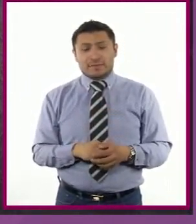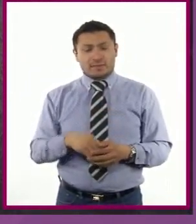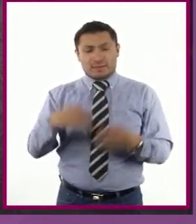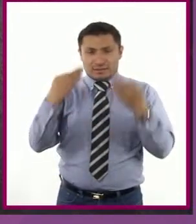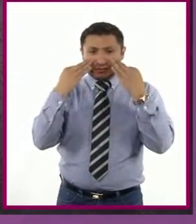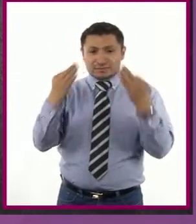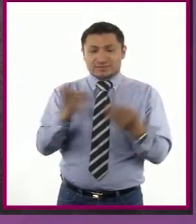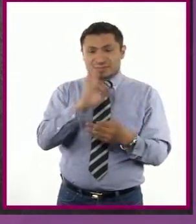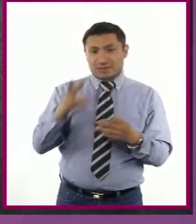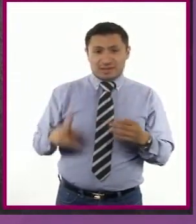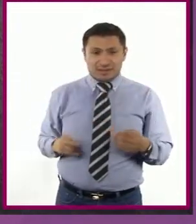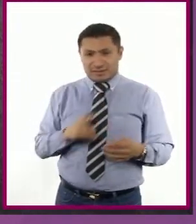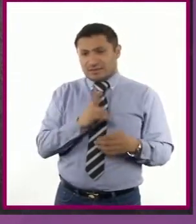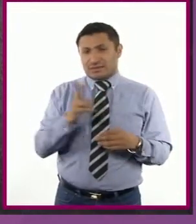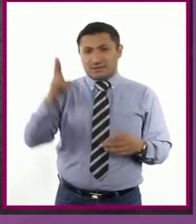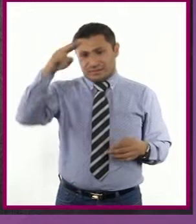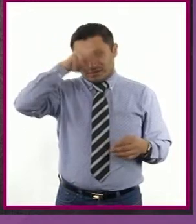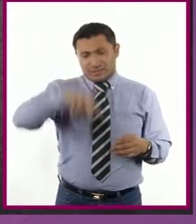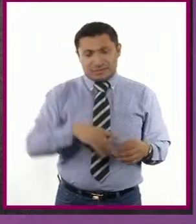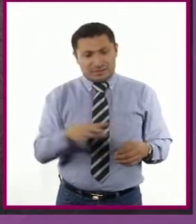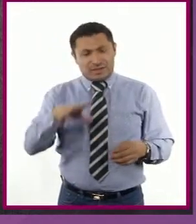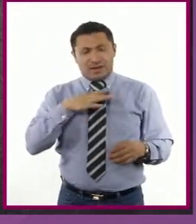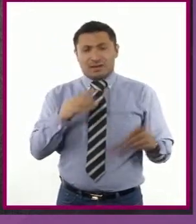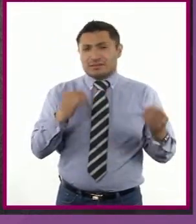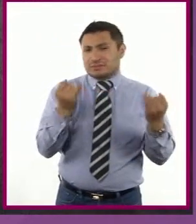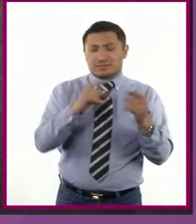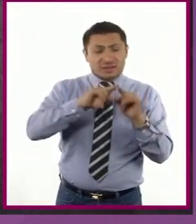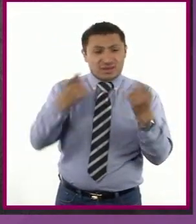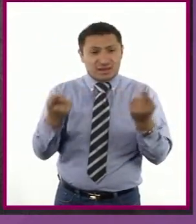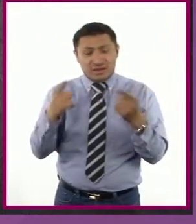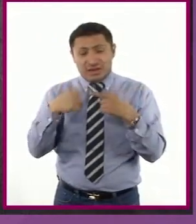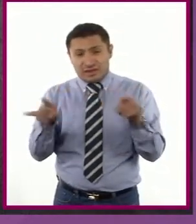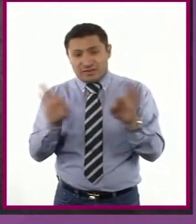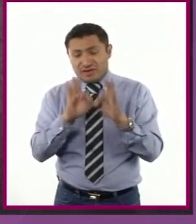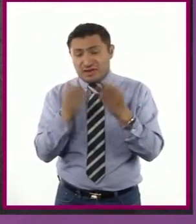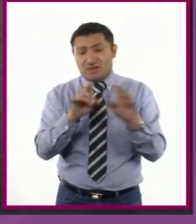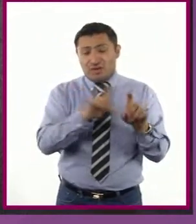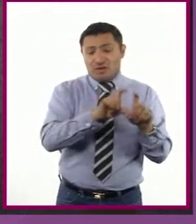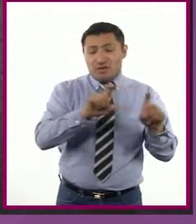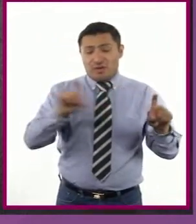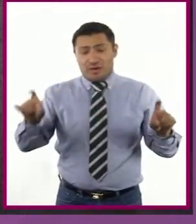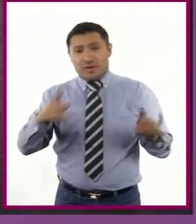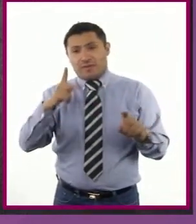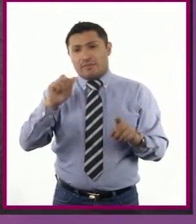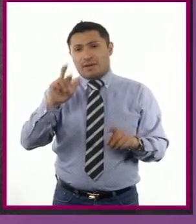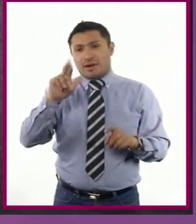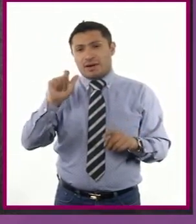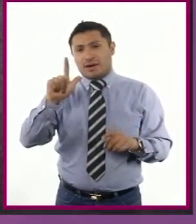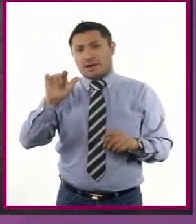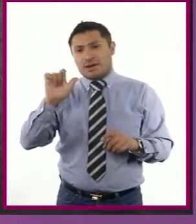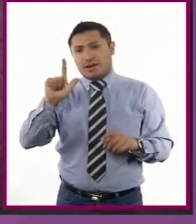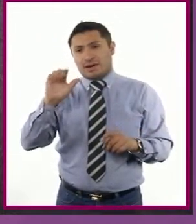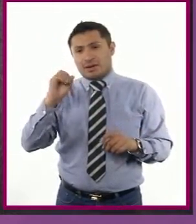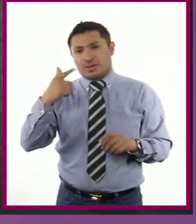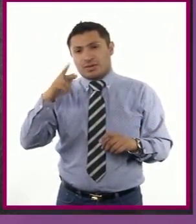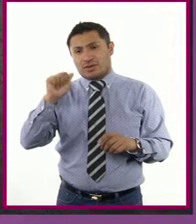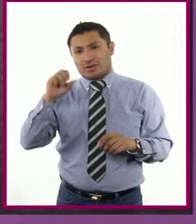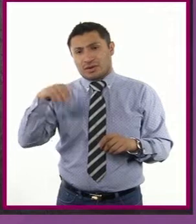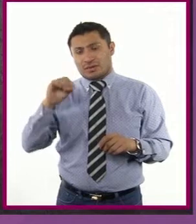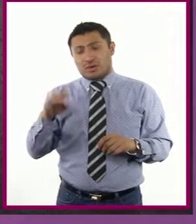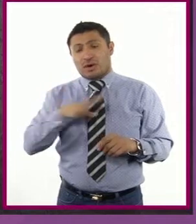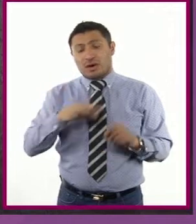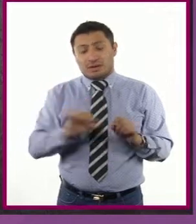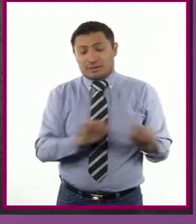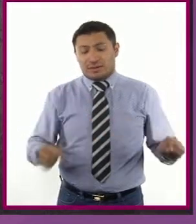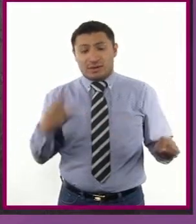Observen que si recortamos los triángulos y los pegamos de otra forma, obtenemos un paralelogramo, cuya base corresponde a